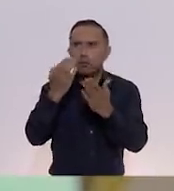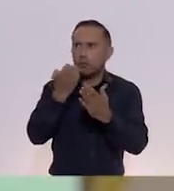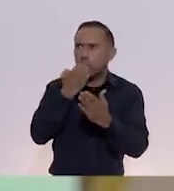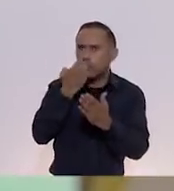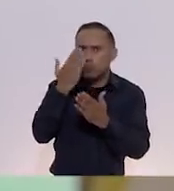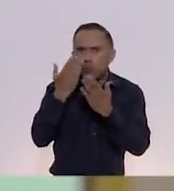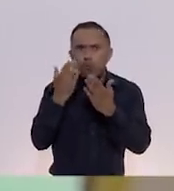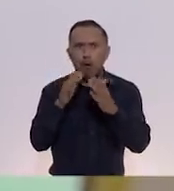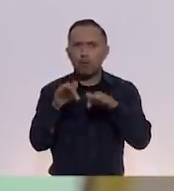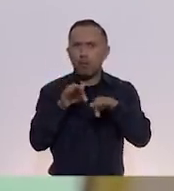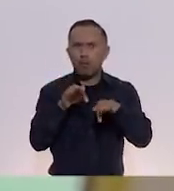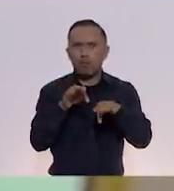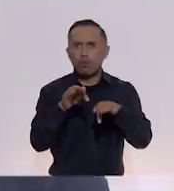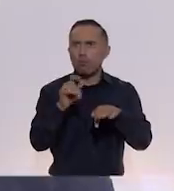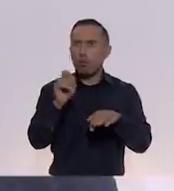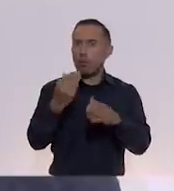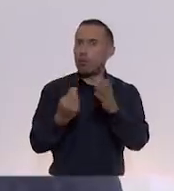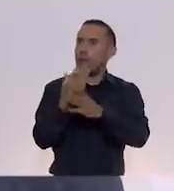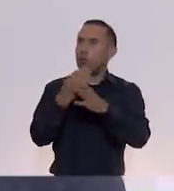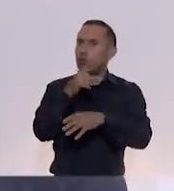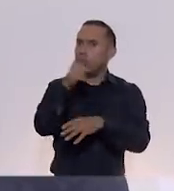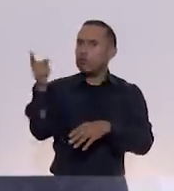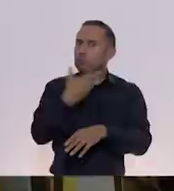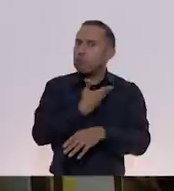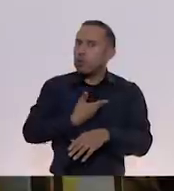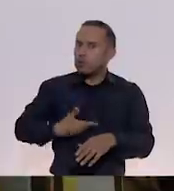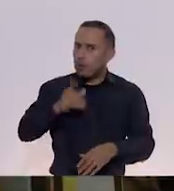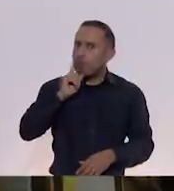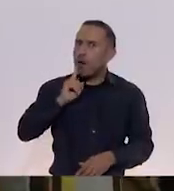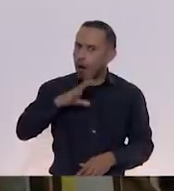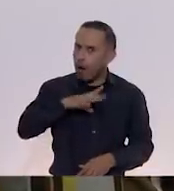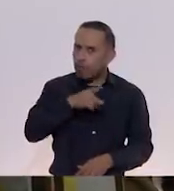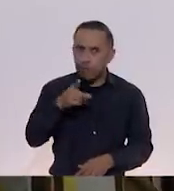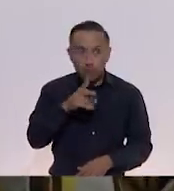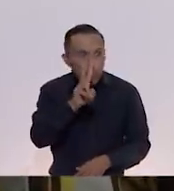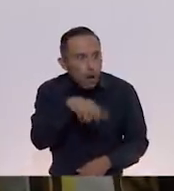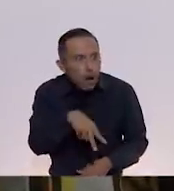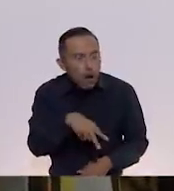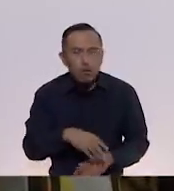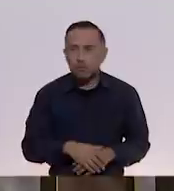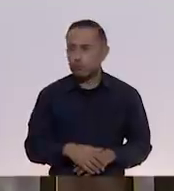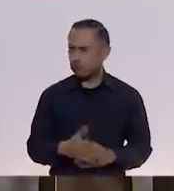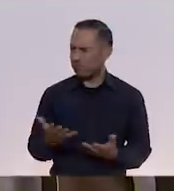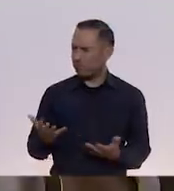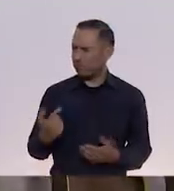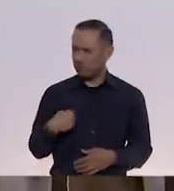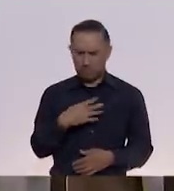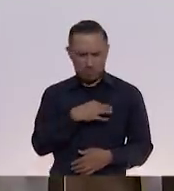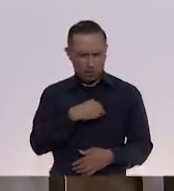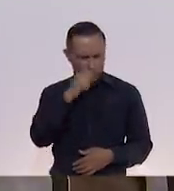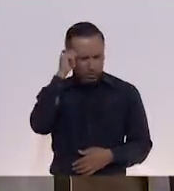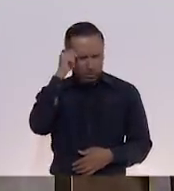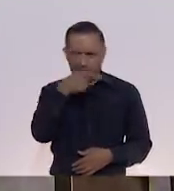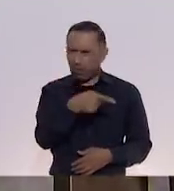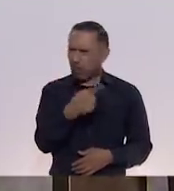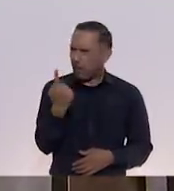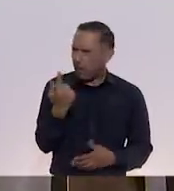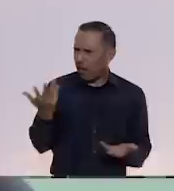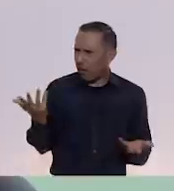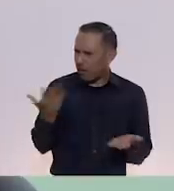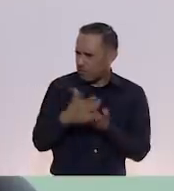hasta hay mujeres presidentas. ¿En serio? Sí. ¿Y eso qué tiene que ver con nuestra hija? ¿Qué tiene que ver Tere?